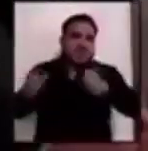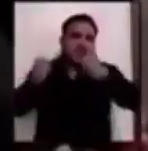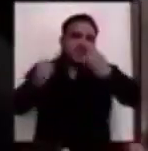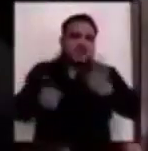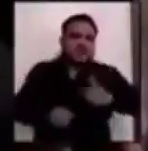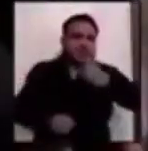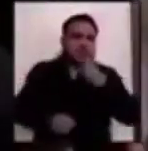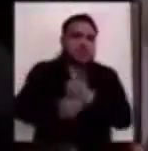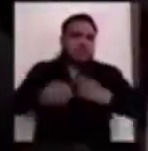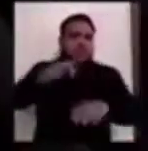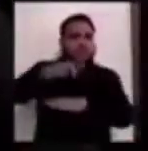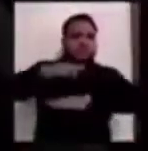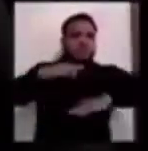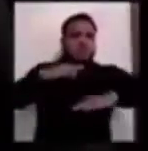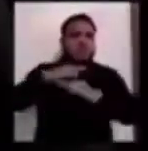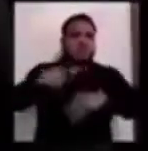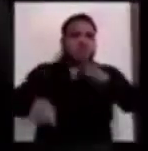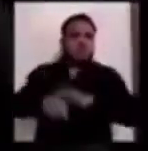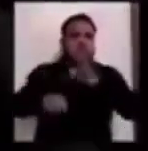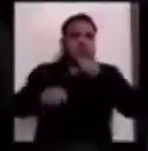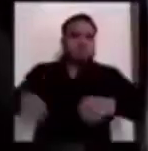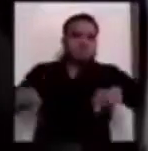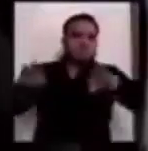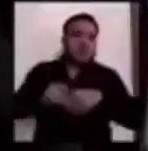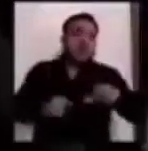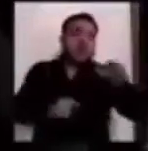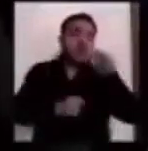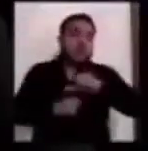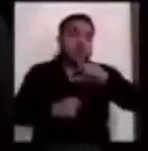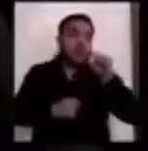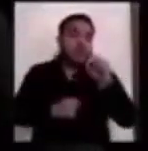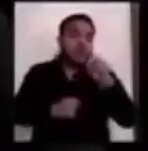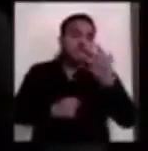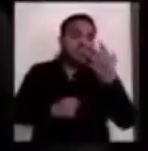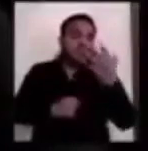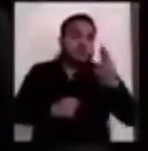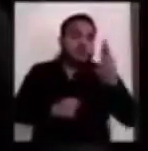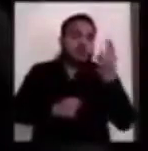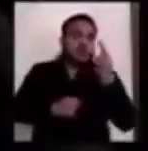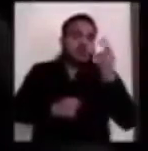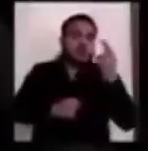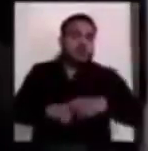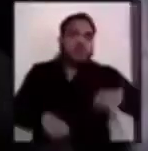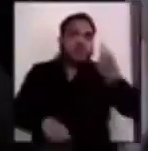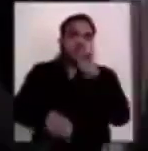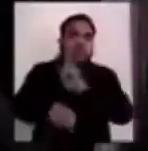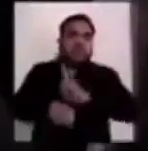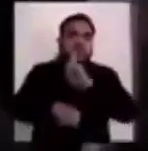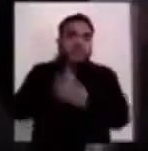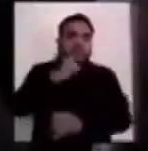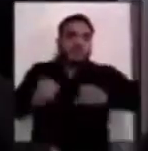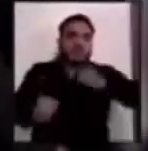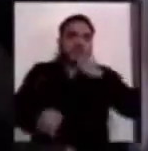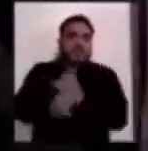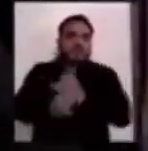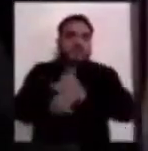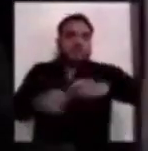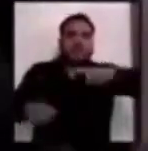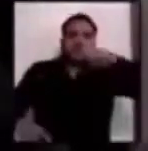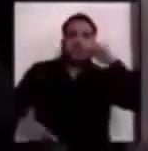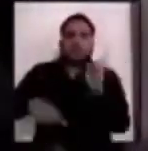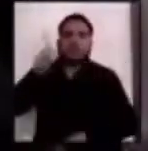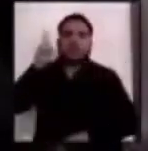primero de ellos hoy 25 de noviembre día internacional de la eliminación de la violencia